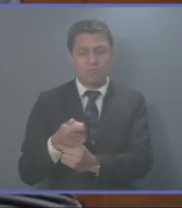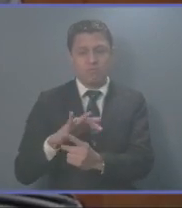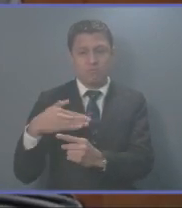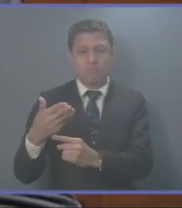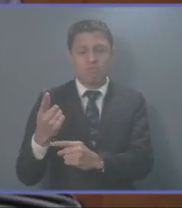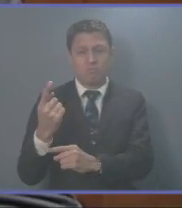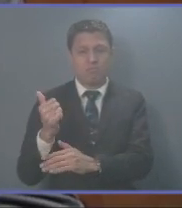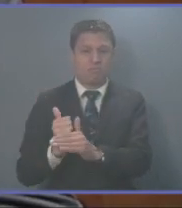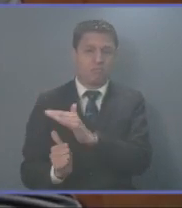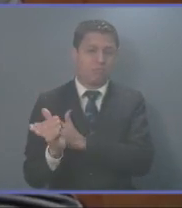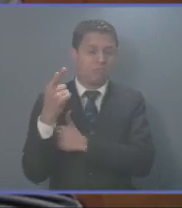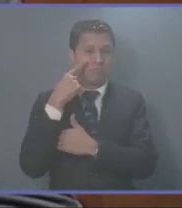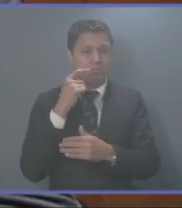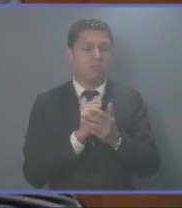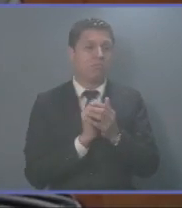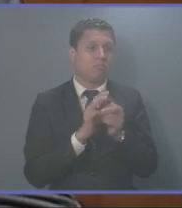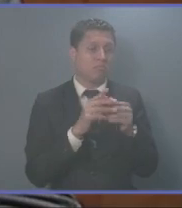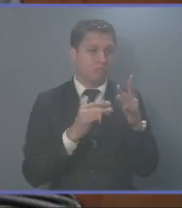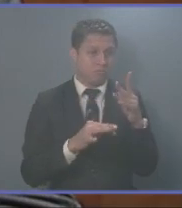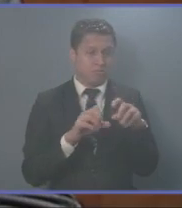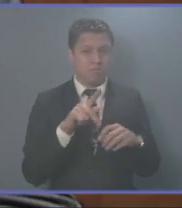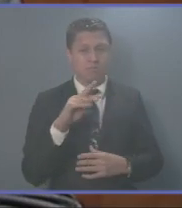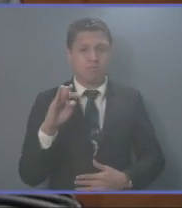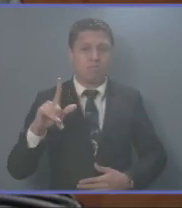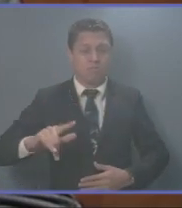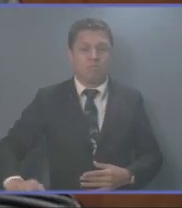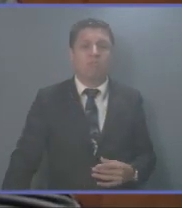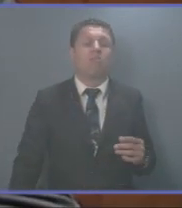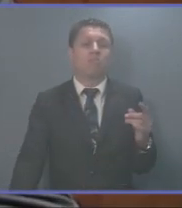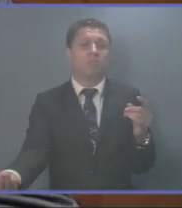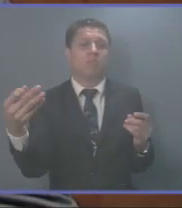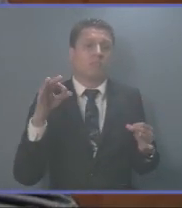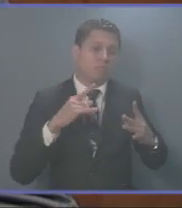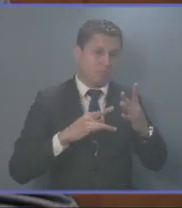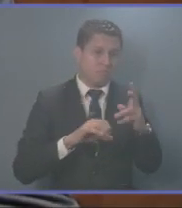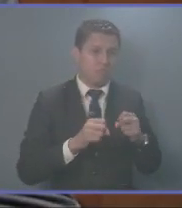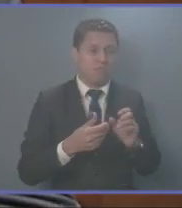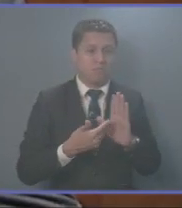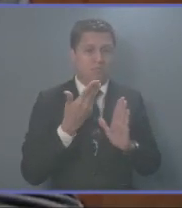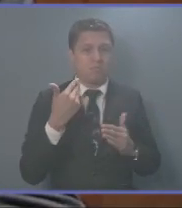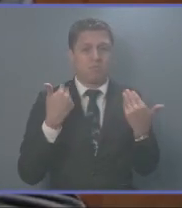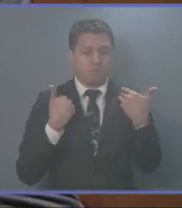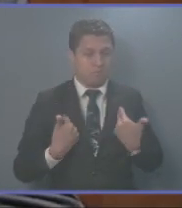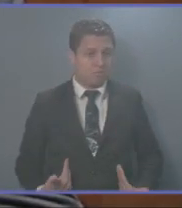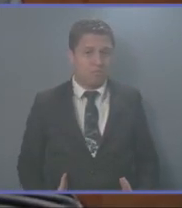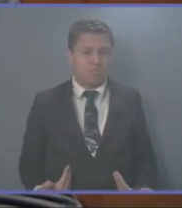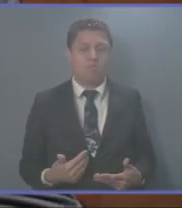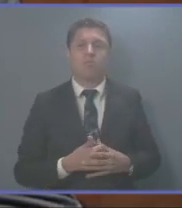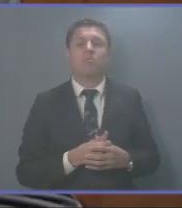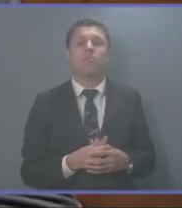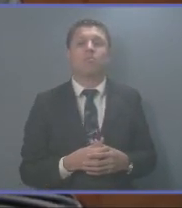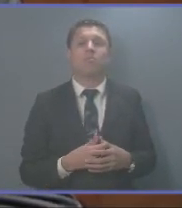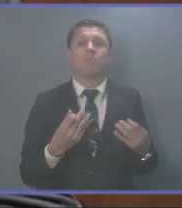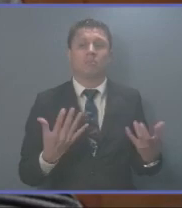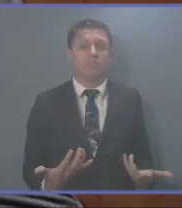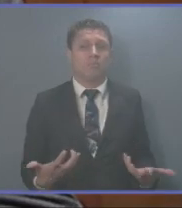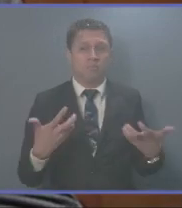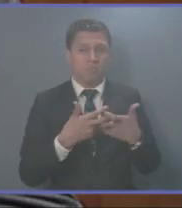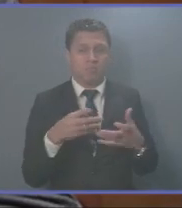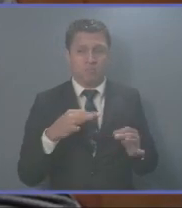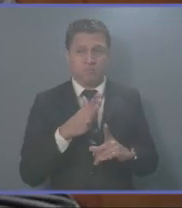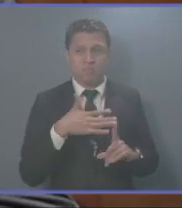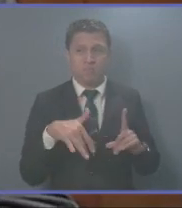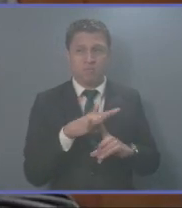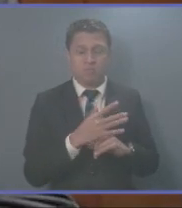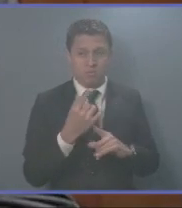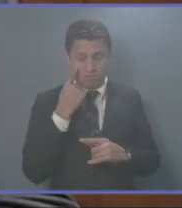que actualmente contempla el Código Penal en el apartado de delitos contra la humanidad, no se adecúan al fenómeno